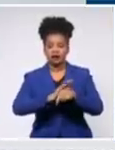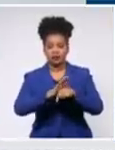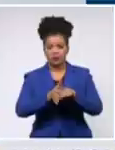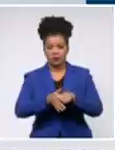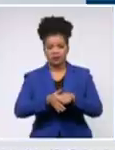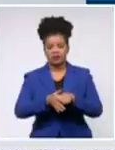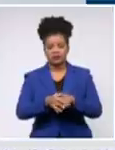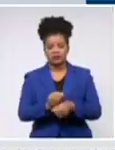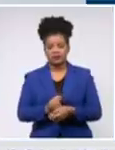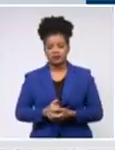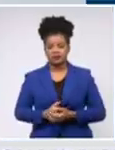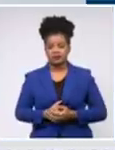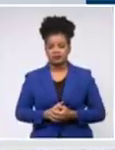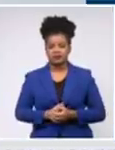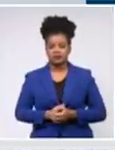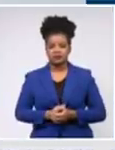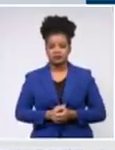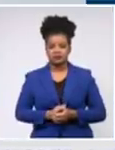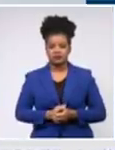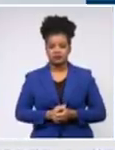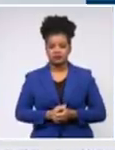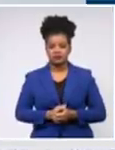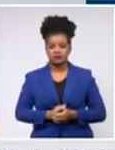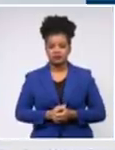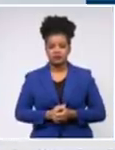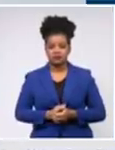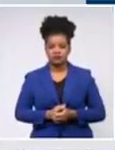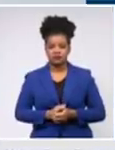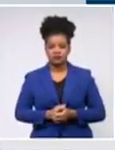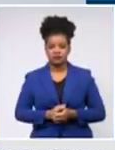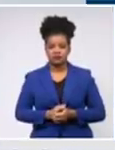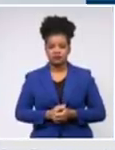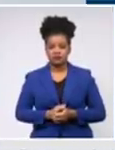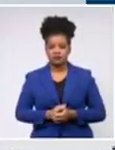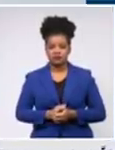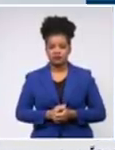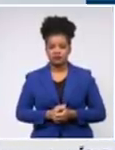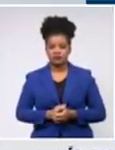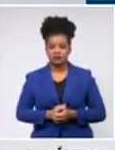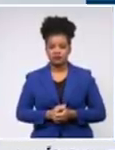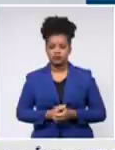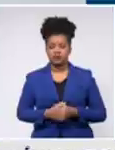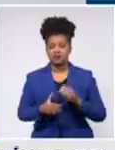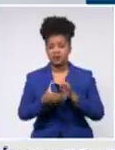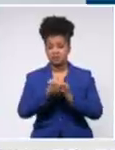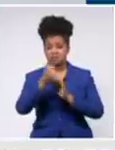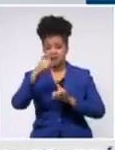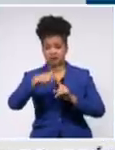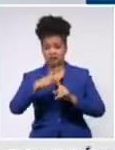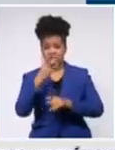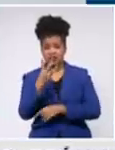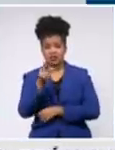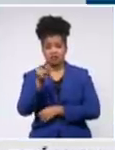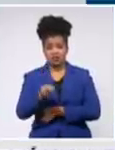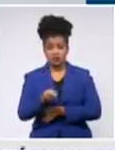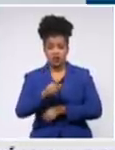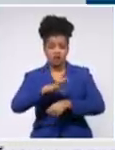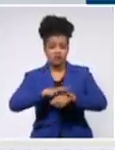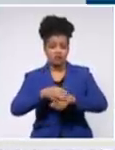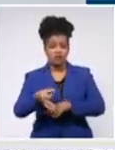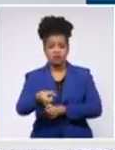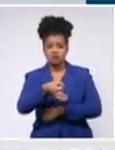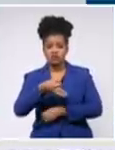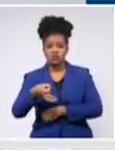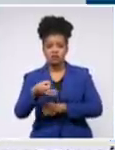casos de la enfermedad. En el caso de Matanzas, los 3 casos que se confirman son de los municipios